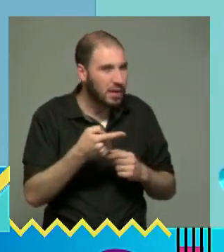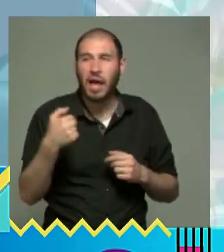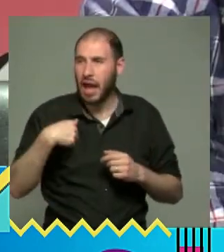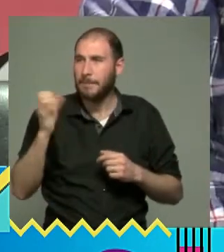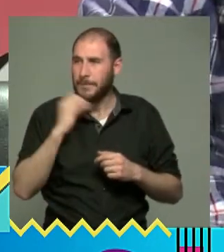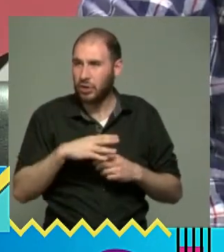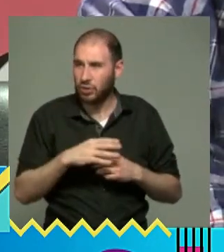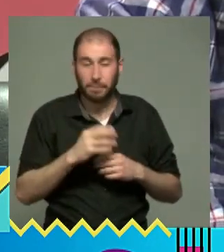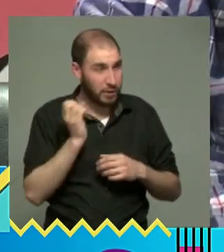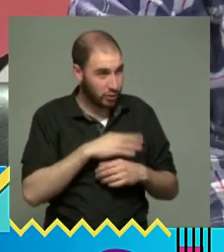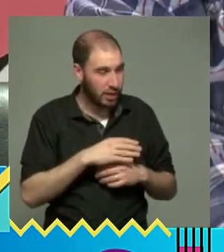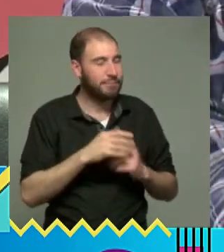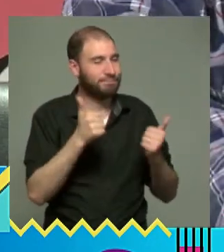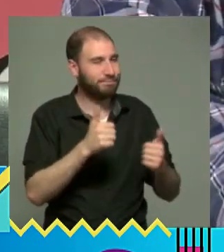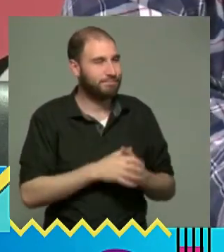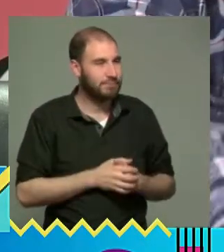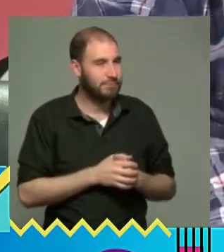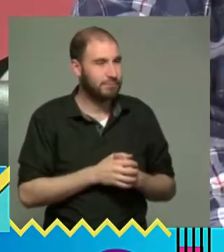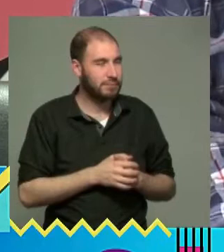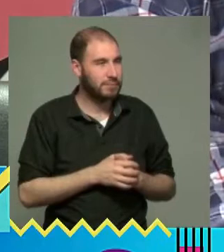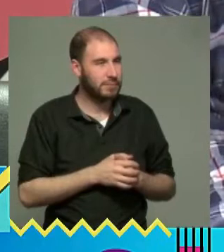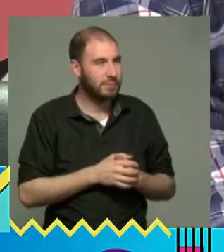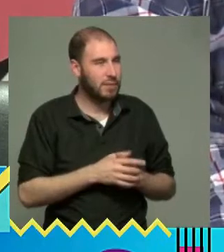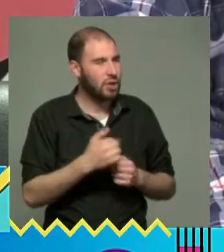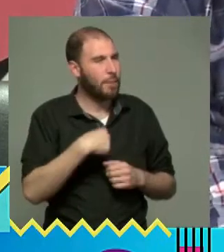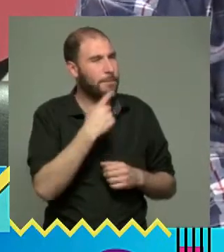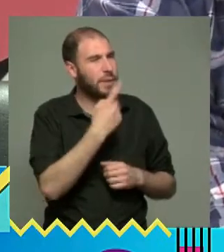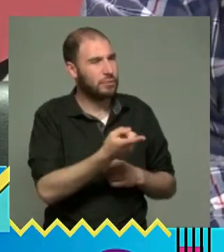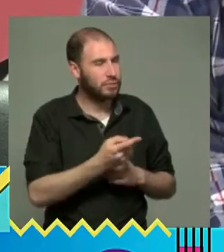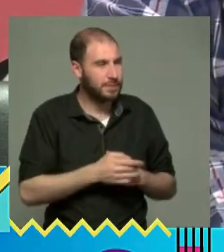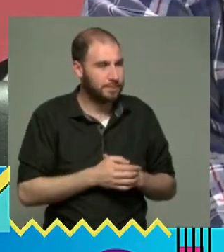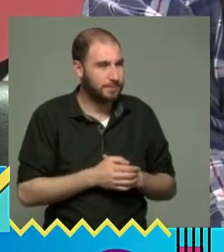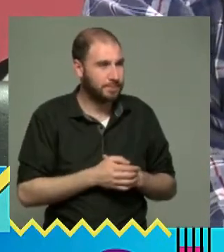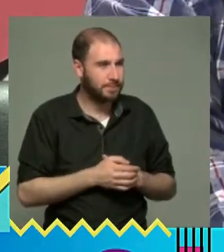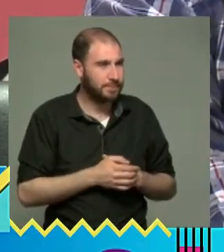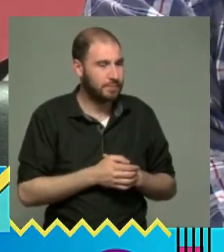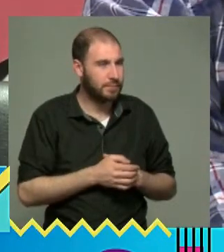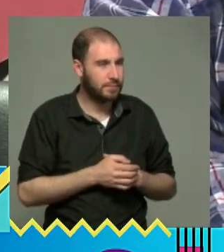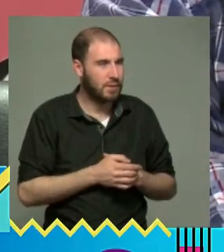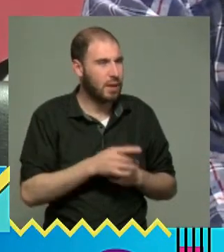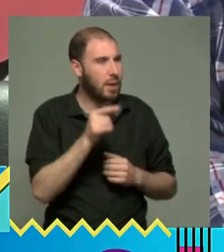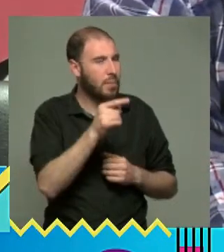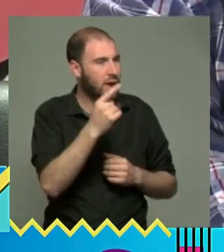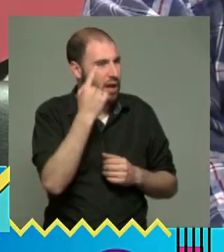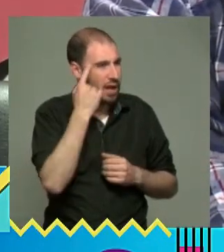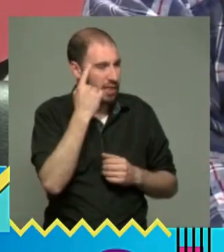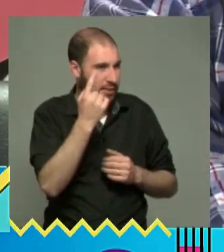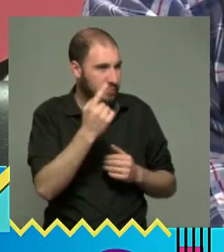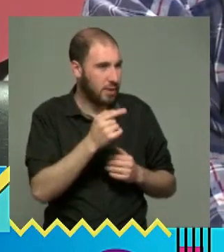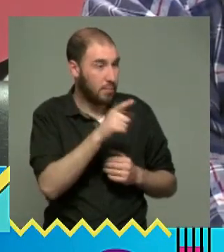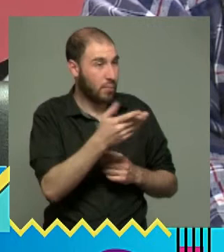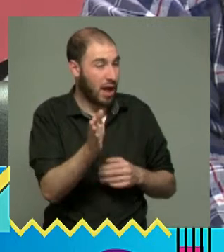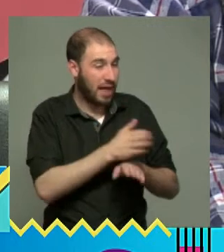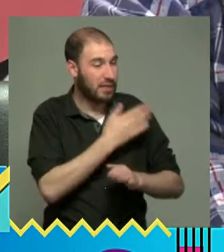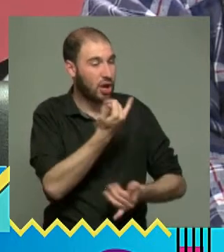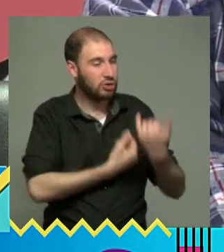te escucho mejor. ¿Me escuchás un poco mejor? Bien. Sí. Quería preguntarte si considerás, porque bueno, mencionabas